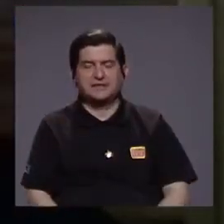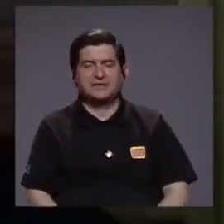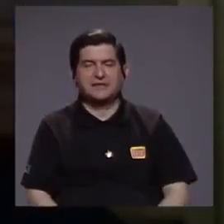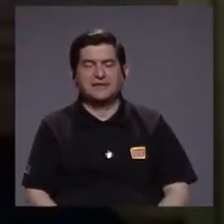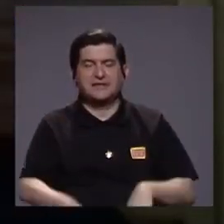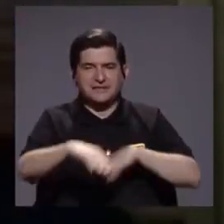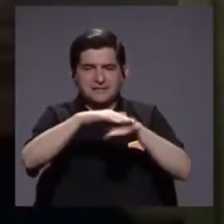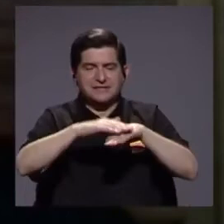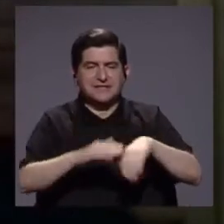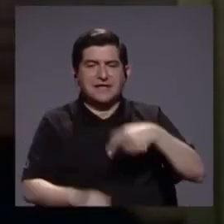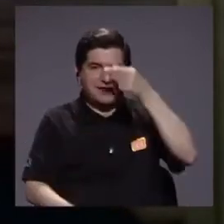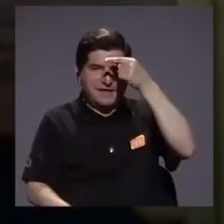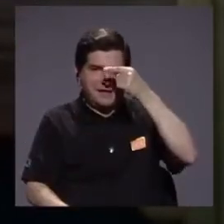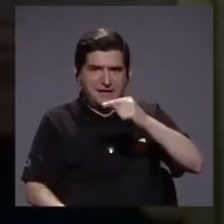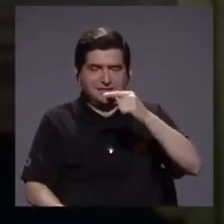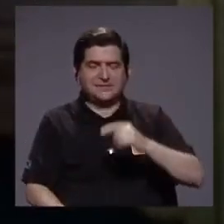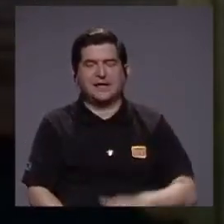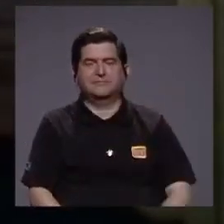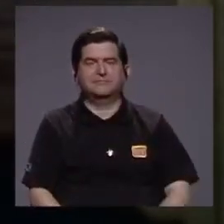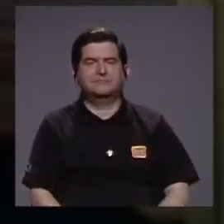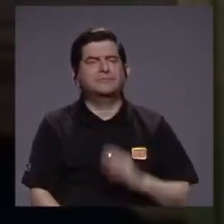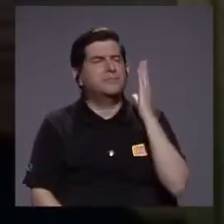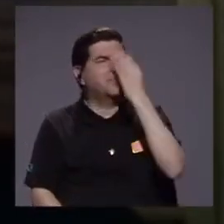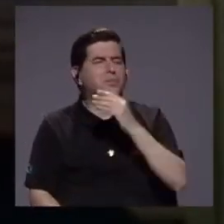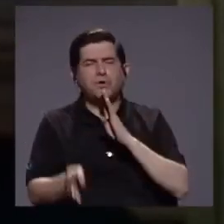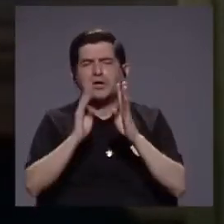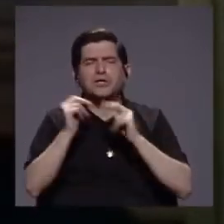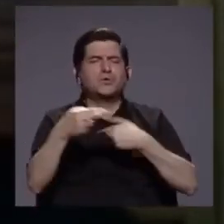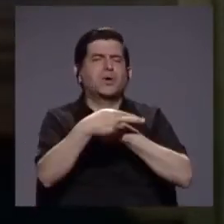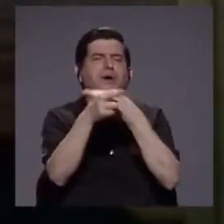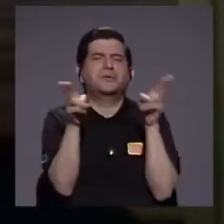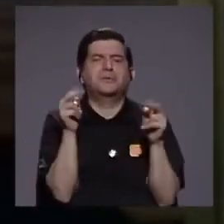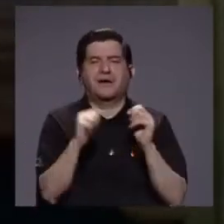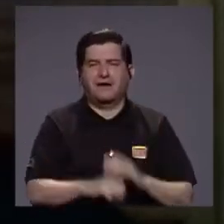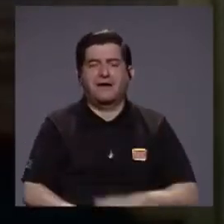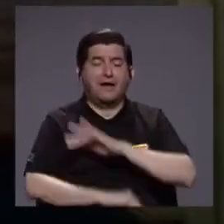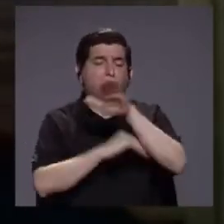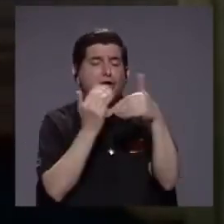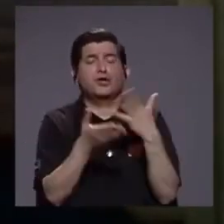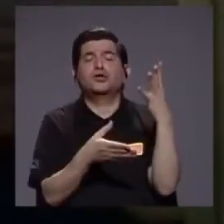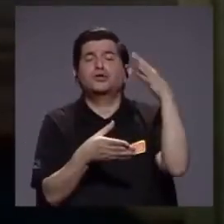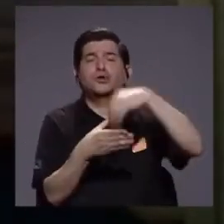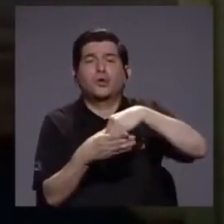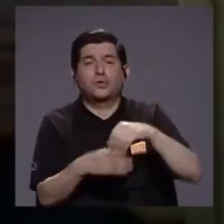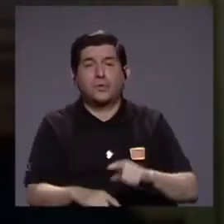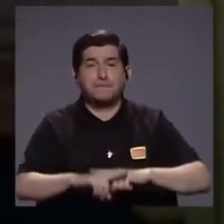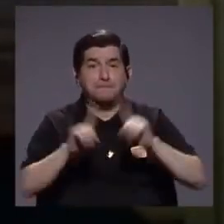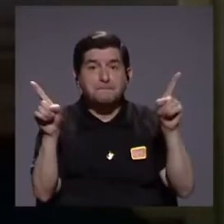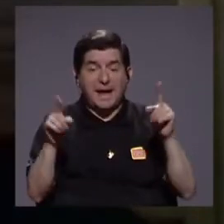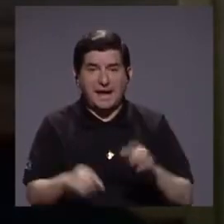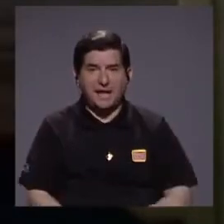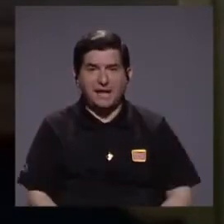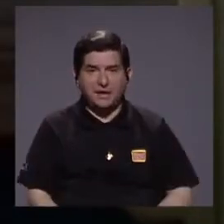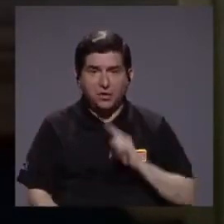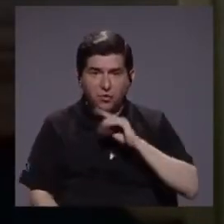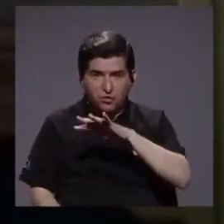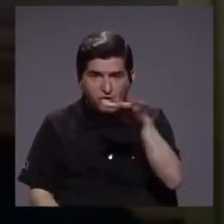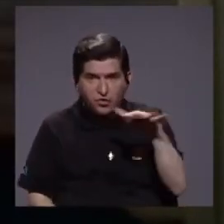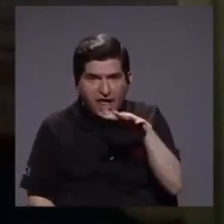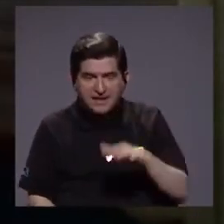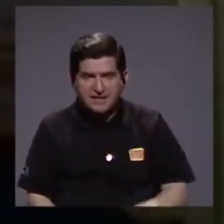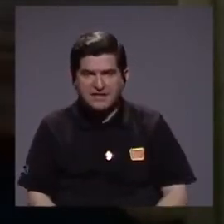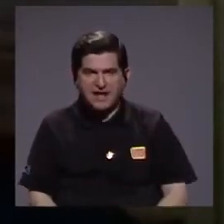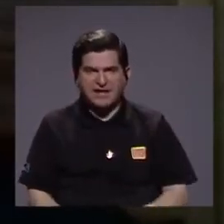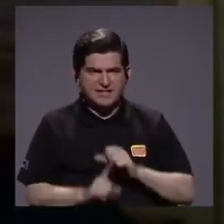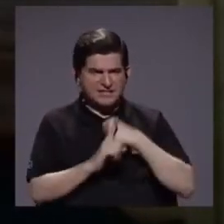Grecia. Es lindo hablar sobre regionalización y todo lo que conlleva, pero cuando llegamos a la realidad, encontramos